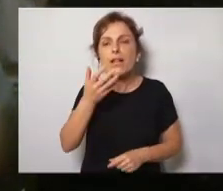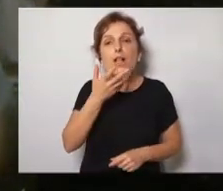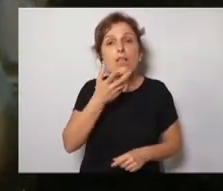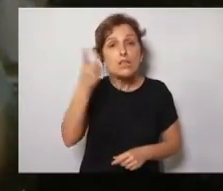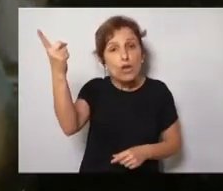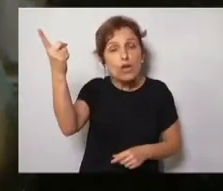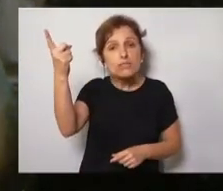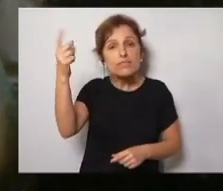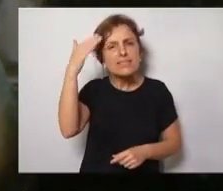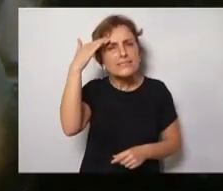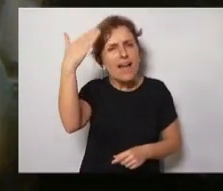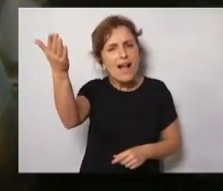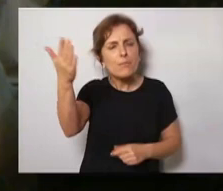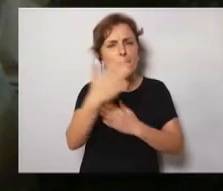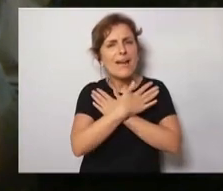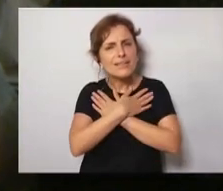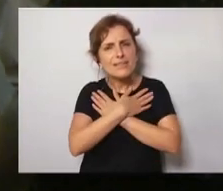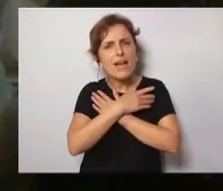dios te salve maría